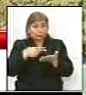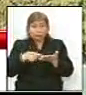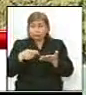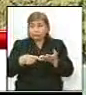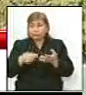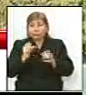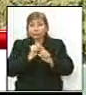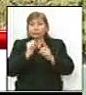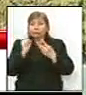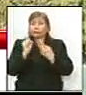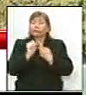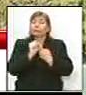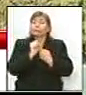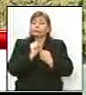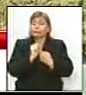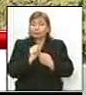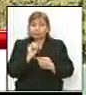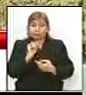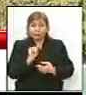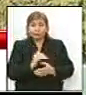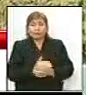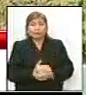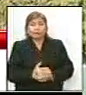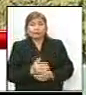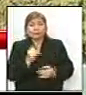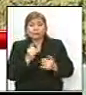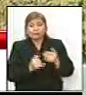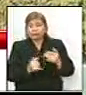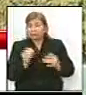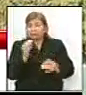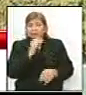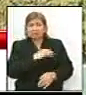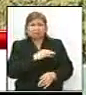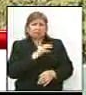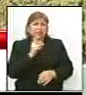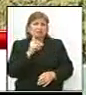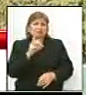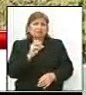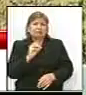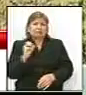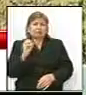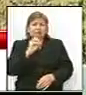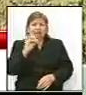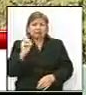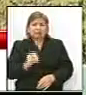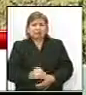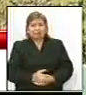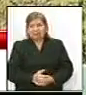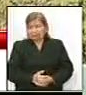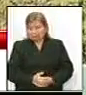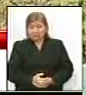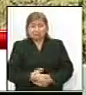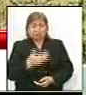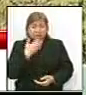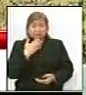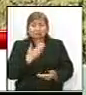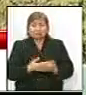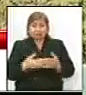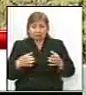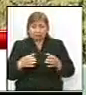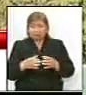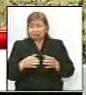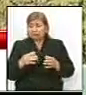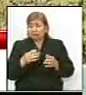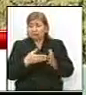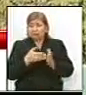parte social, y finalmente no beneficie al 100%. Gracias, congresista. A